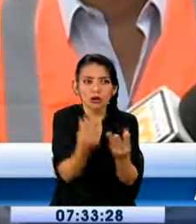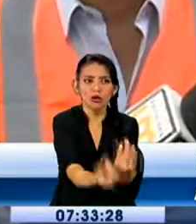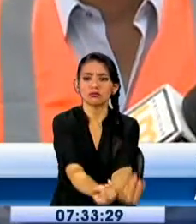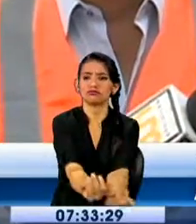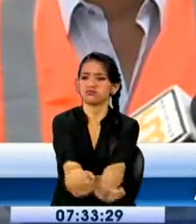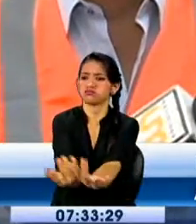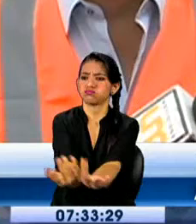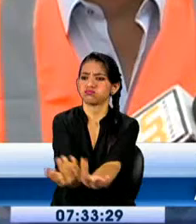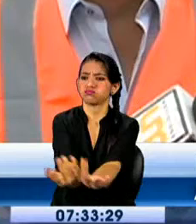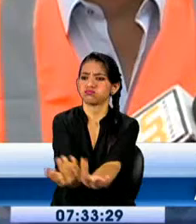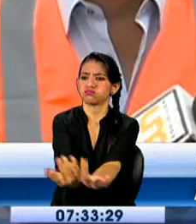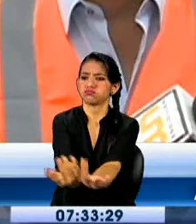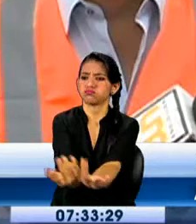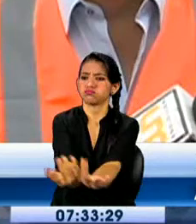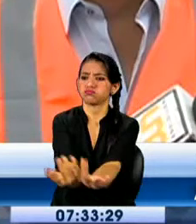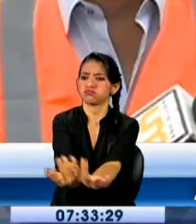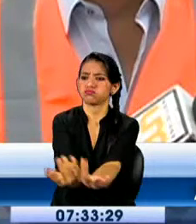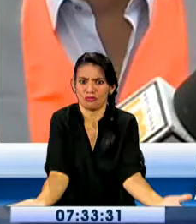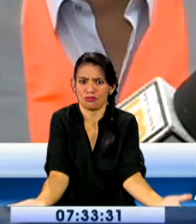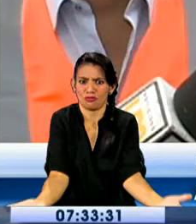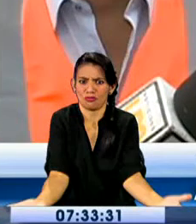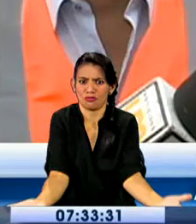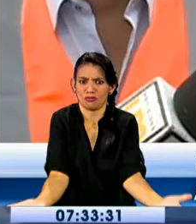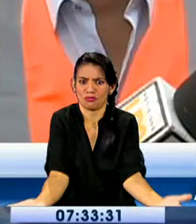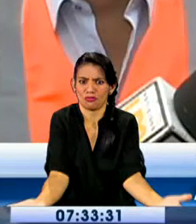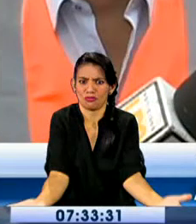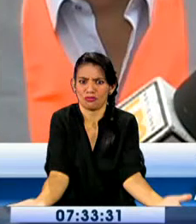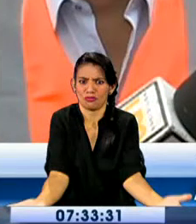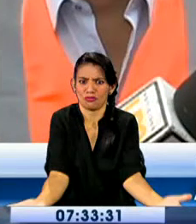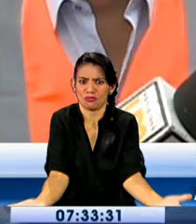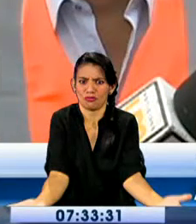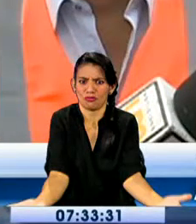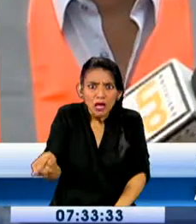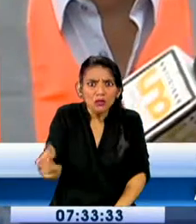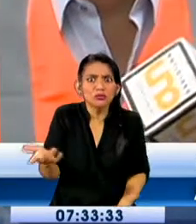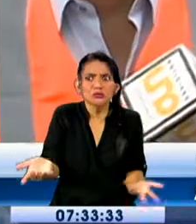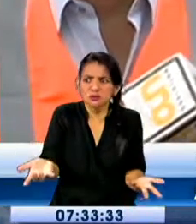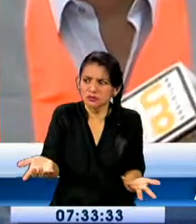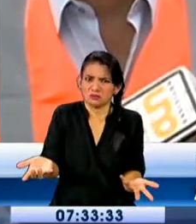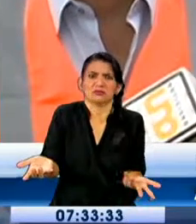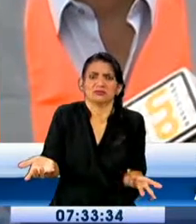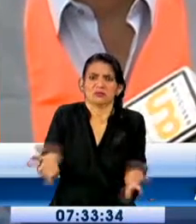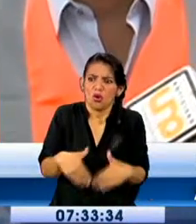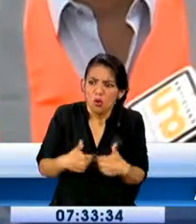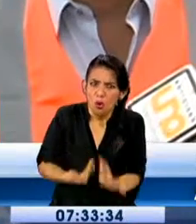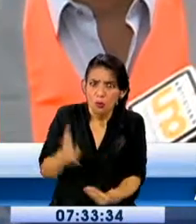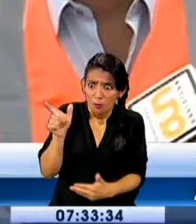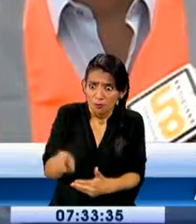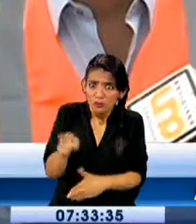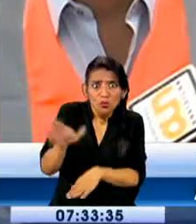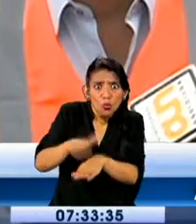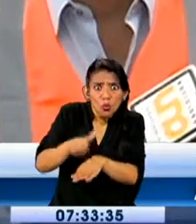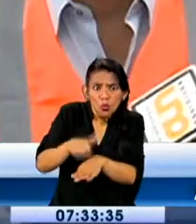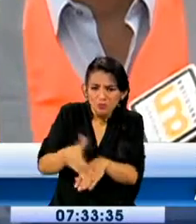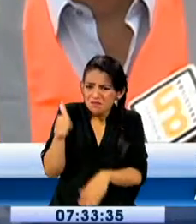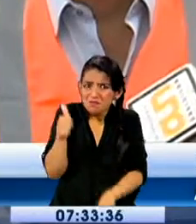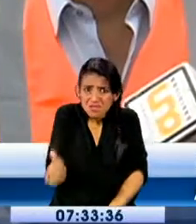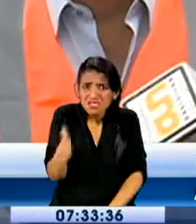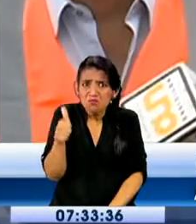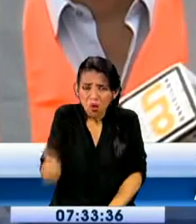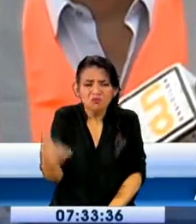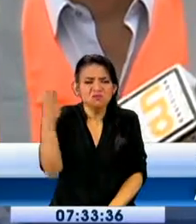para avivar las llamas. Esto es realmente lamentable, porque quiere decir que estaríamos ante una situación deliberada